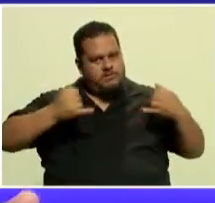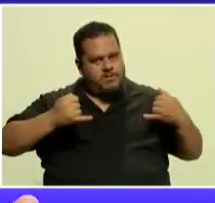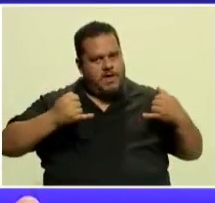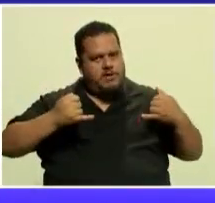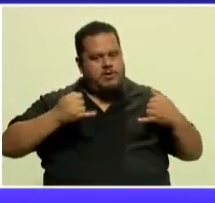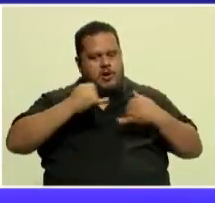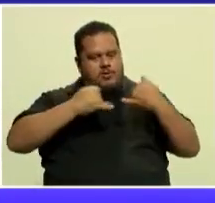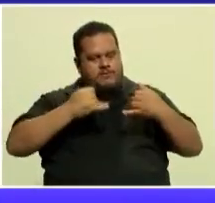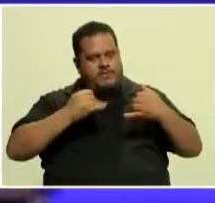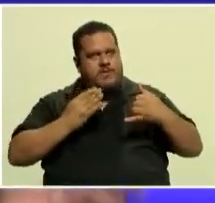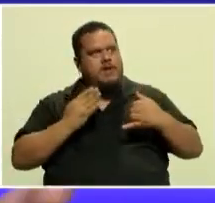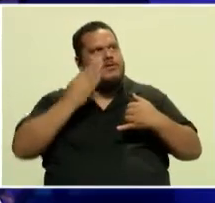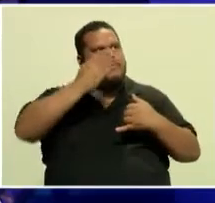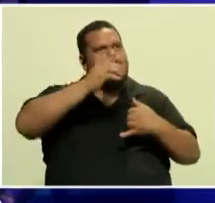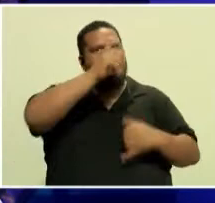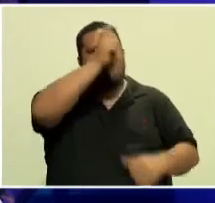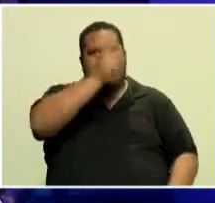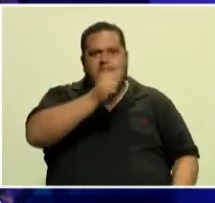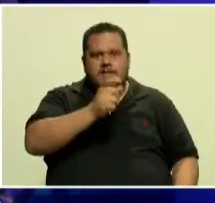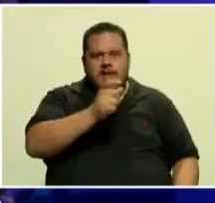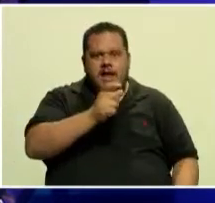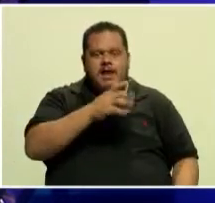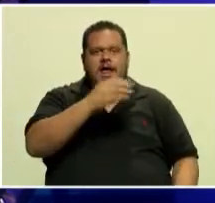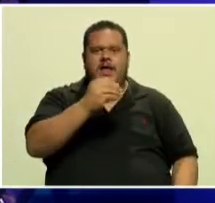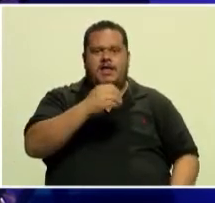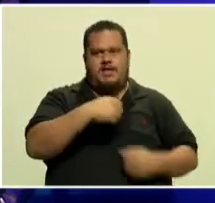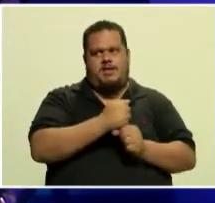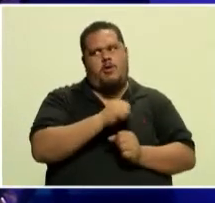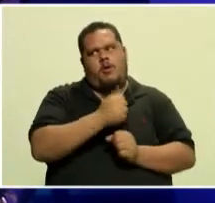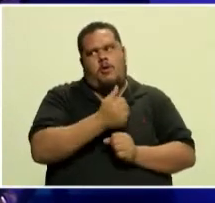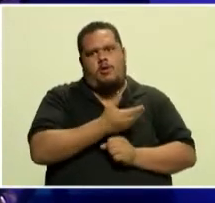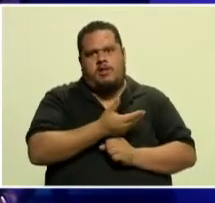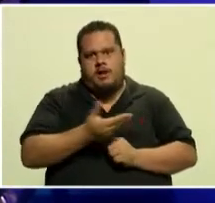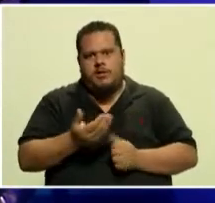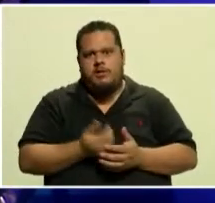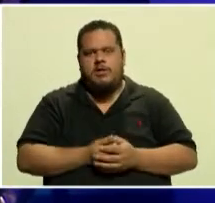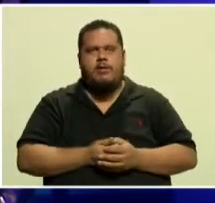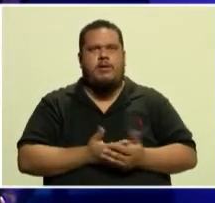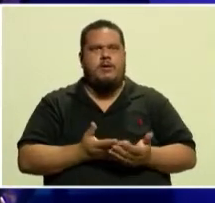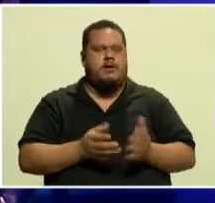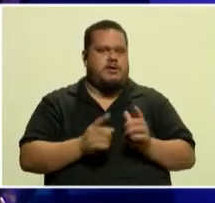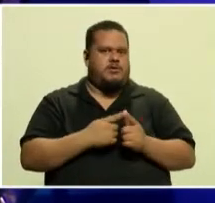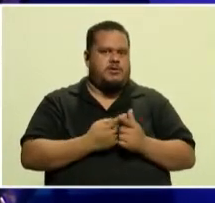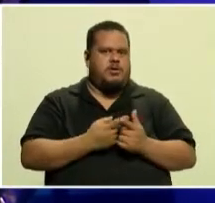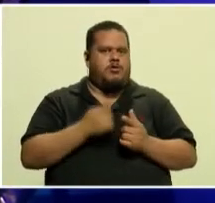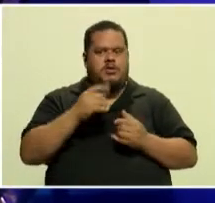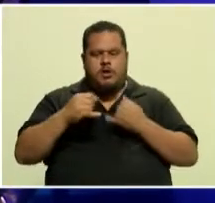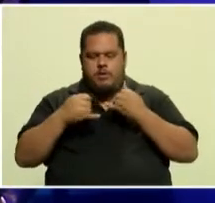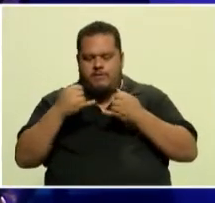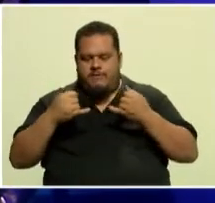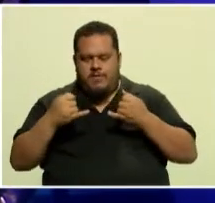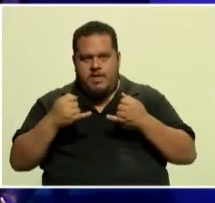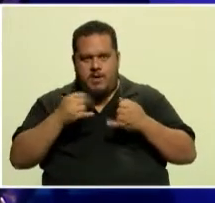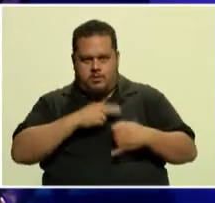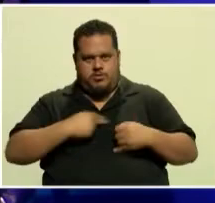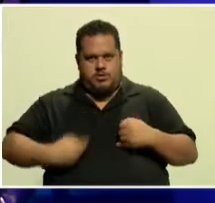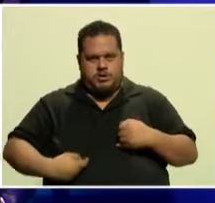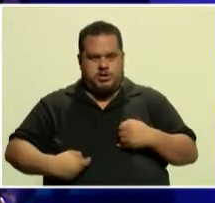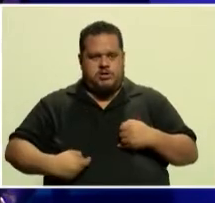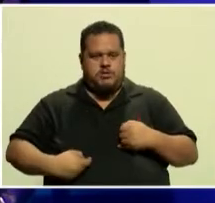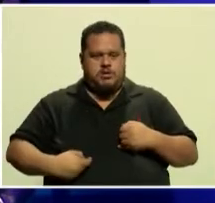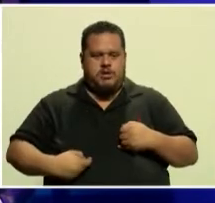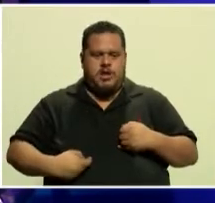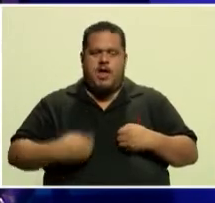a Italia y conformaron otra cosa. Claro. Uno come un fideo chino y es